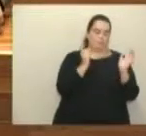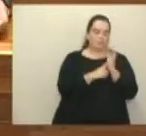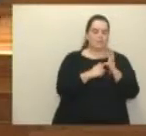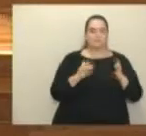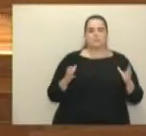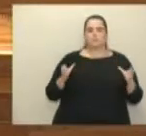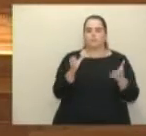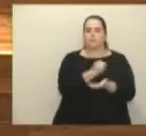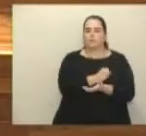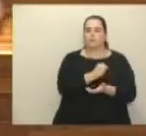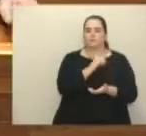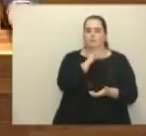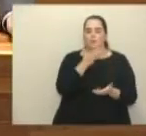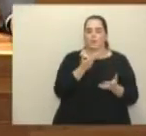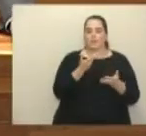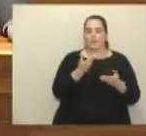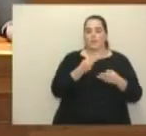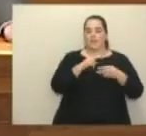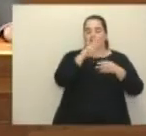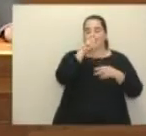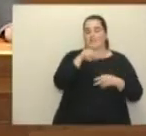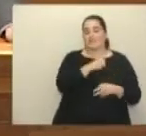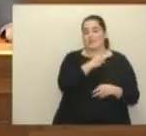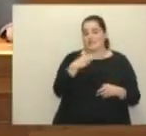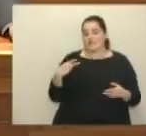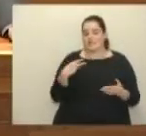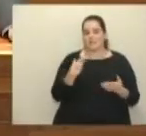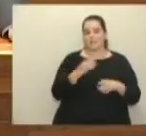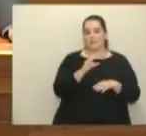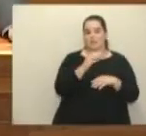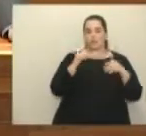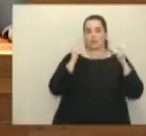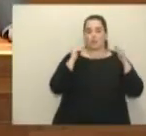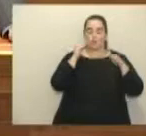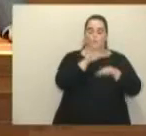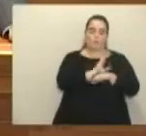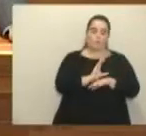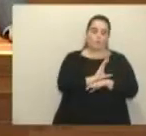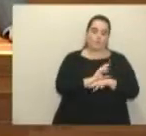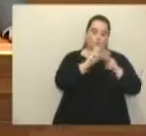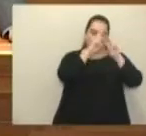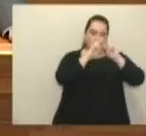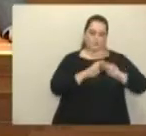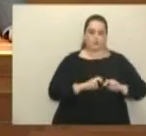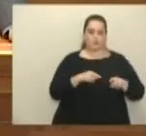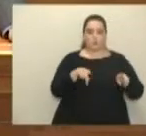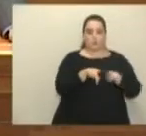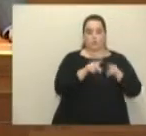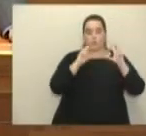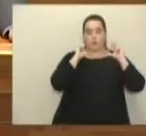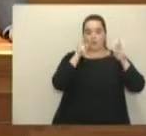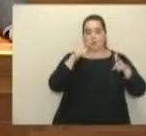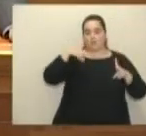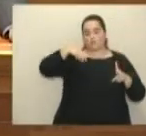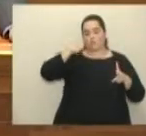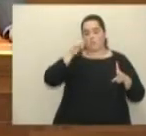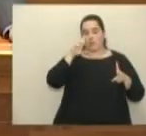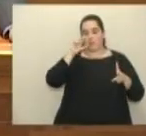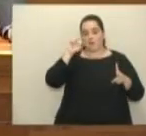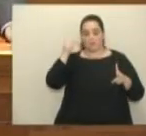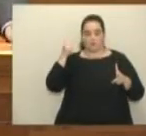las recomendaciones de un dictamen, del dictamen de la Comisión de Investigación del conocido como caso Marea, un documento al que, por